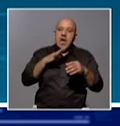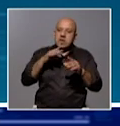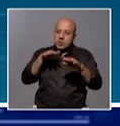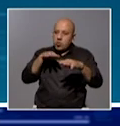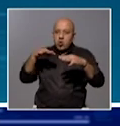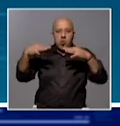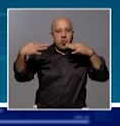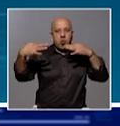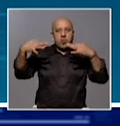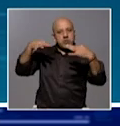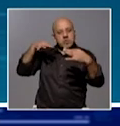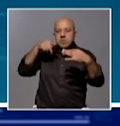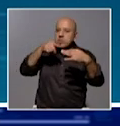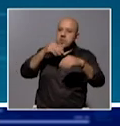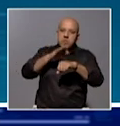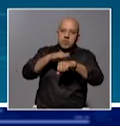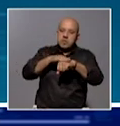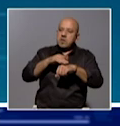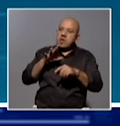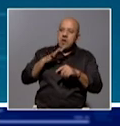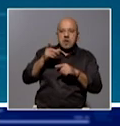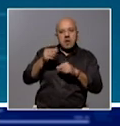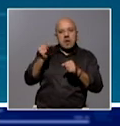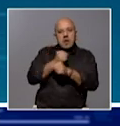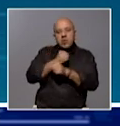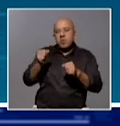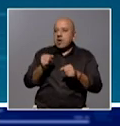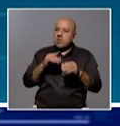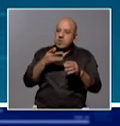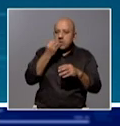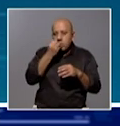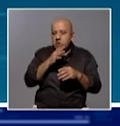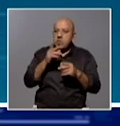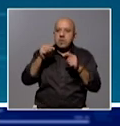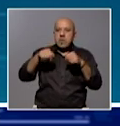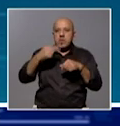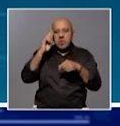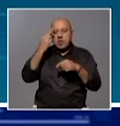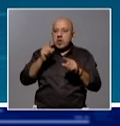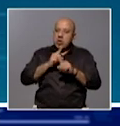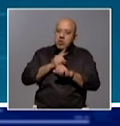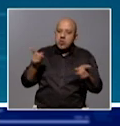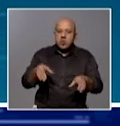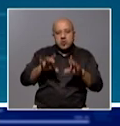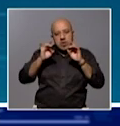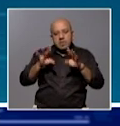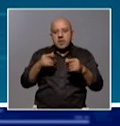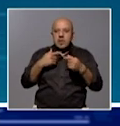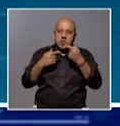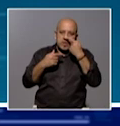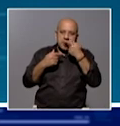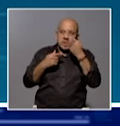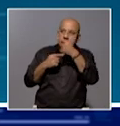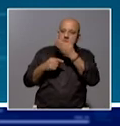era aprobar todo lo que fuera bueno para el país y no mirar solamente en los intereses del